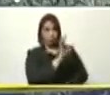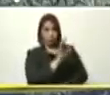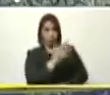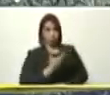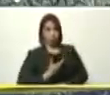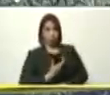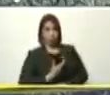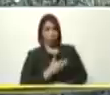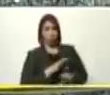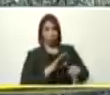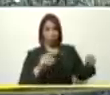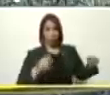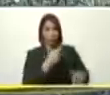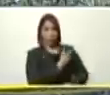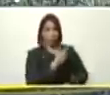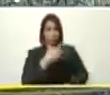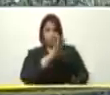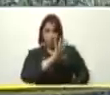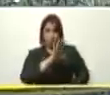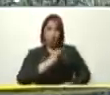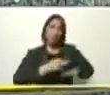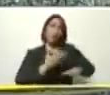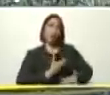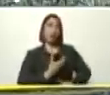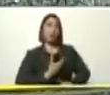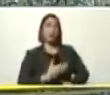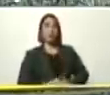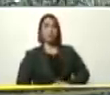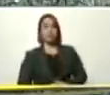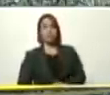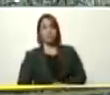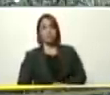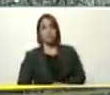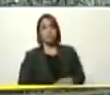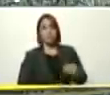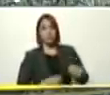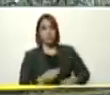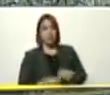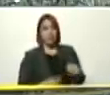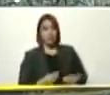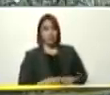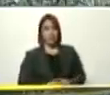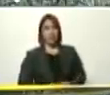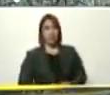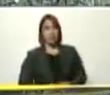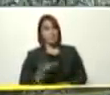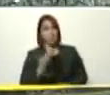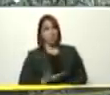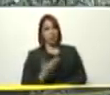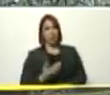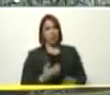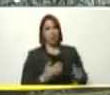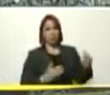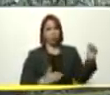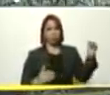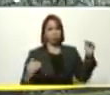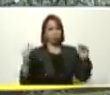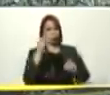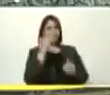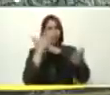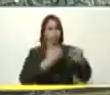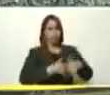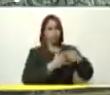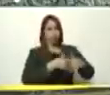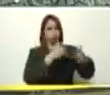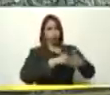territorio de las 335 alcaldías, se hace imprescindible evolucionar esa maquinaria